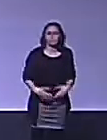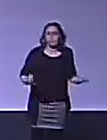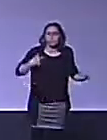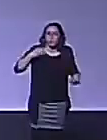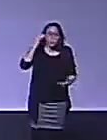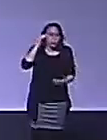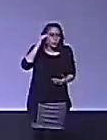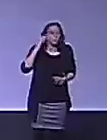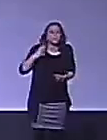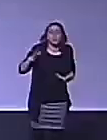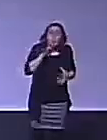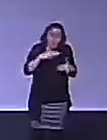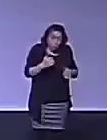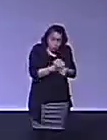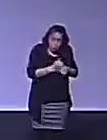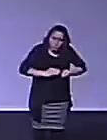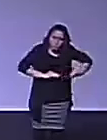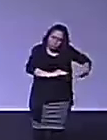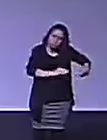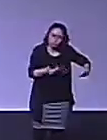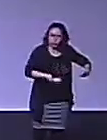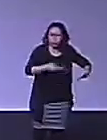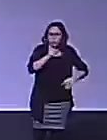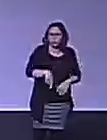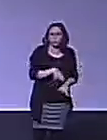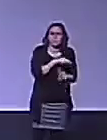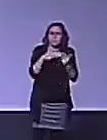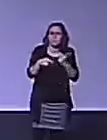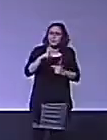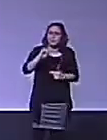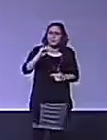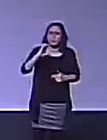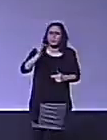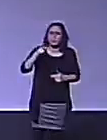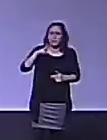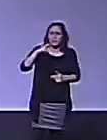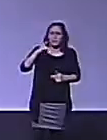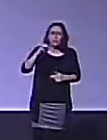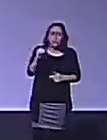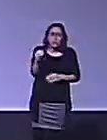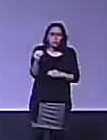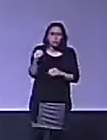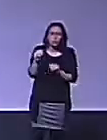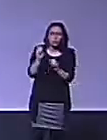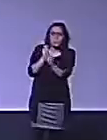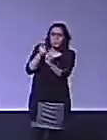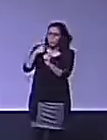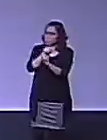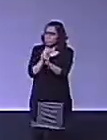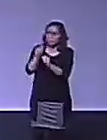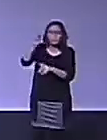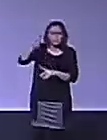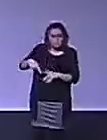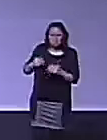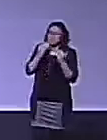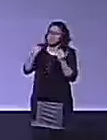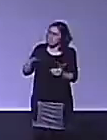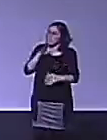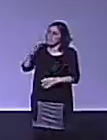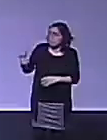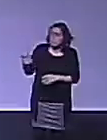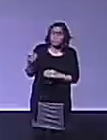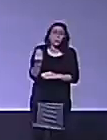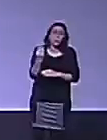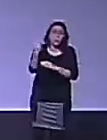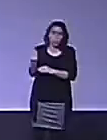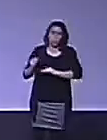es fundamental. Eta baita Ricardo Ugarte eskultoreari ere, berak La proa del deporte obra diseinatu zigun